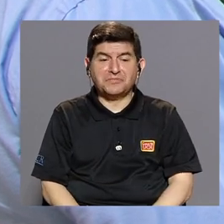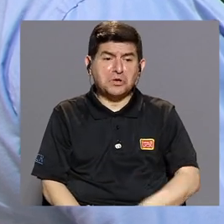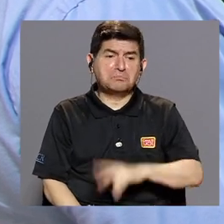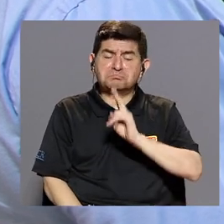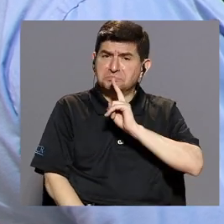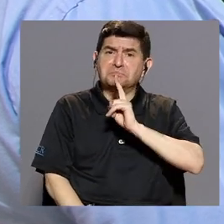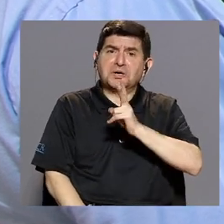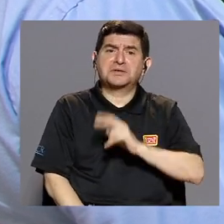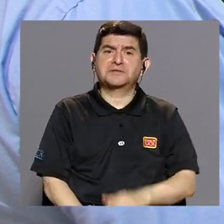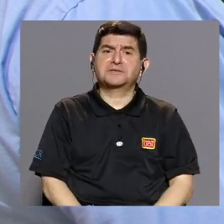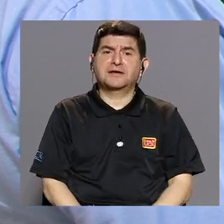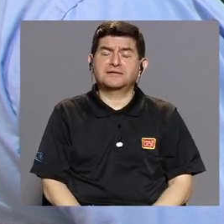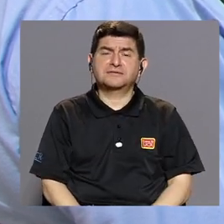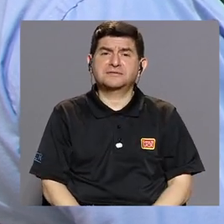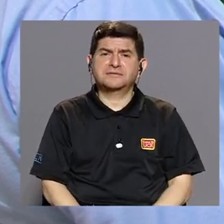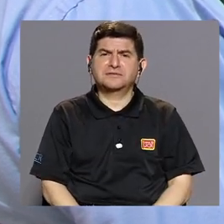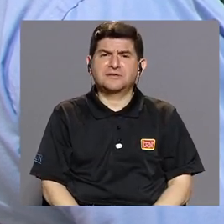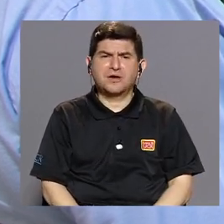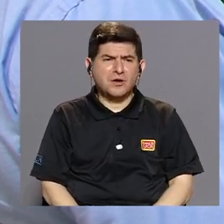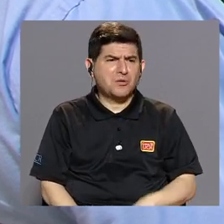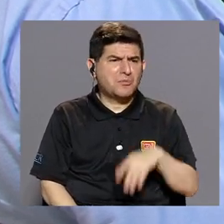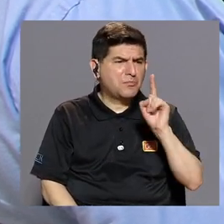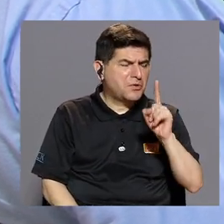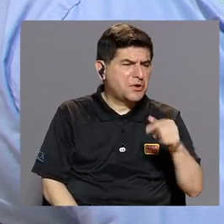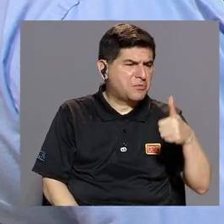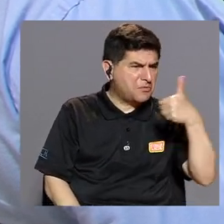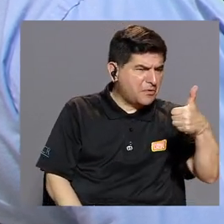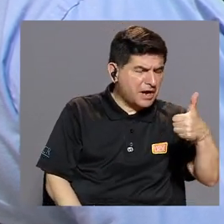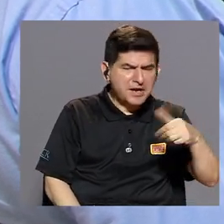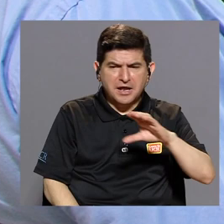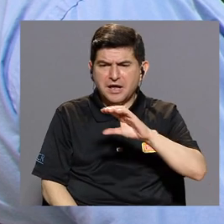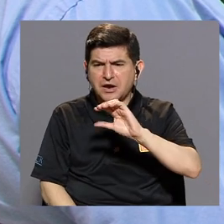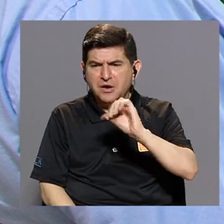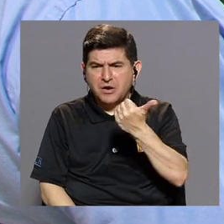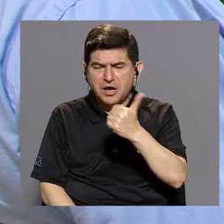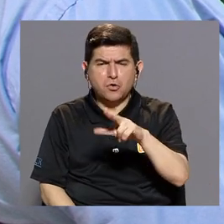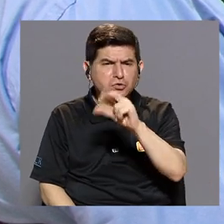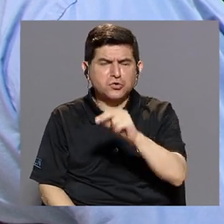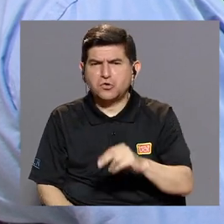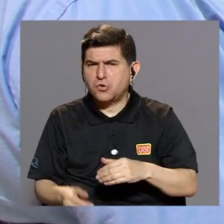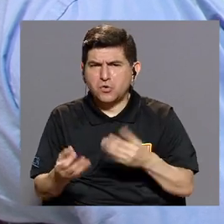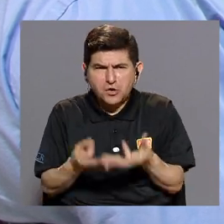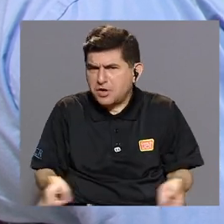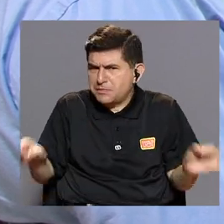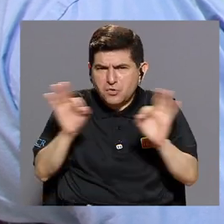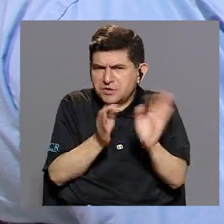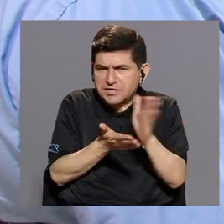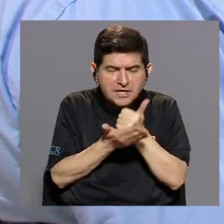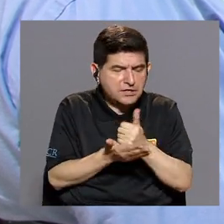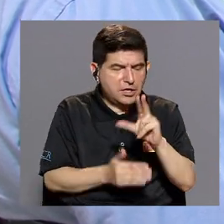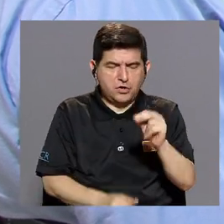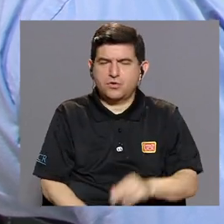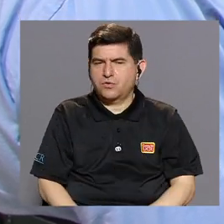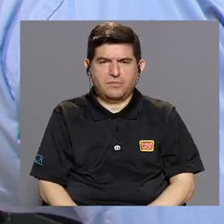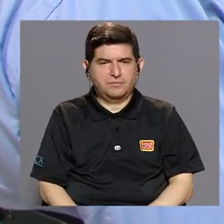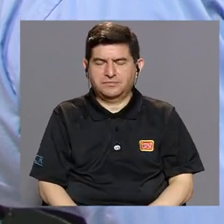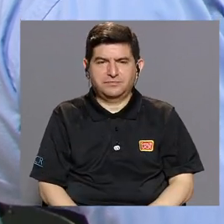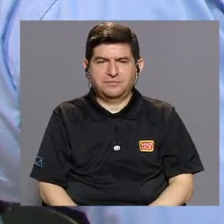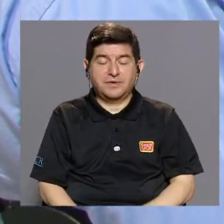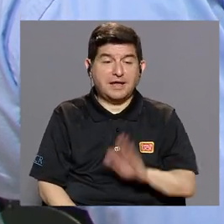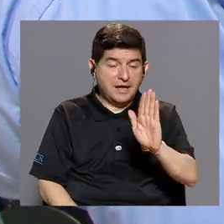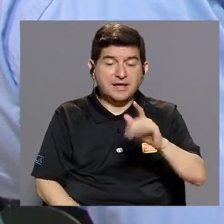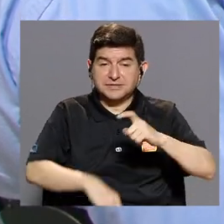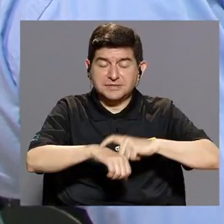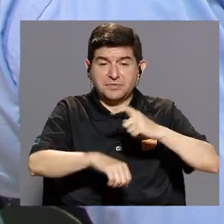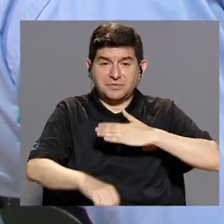¿no? La verdad es que no por ganar en uno o no ganar en el otro iba a ser uno más importante, o sea, el de los 4. Y de ese momento de